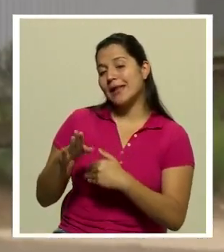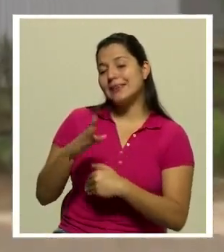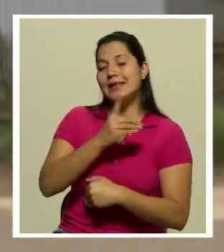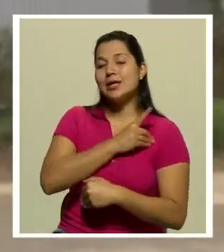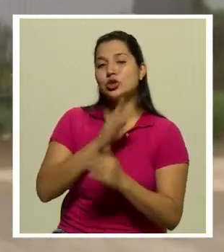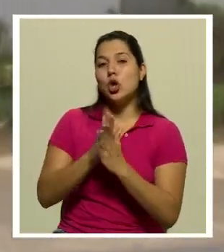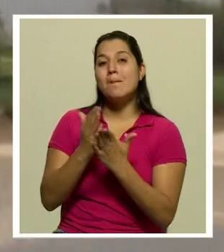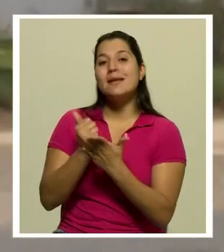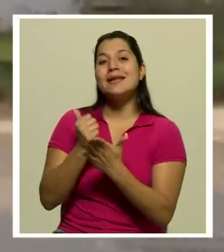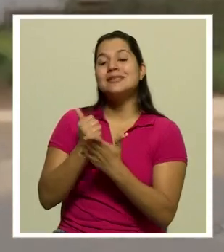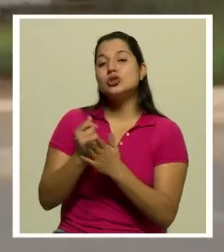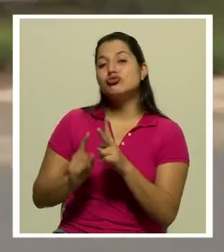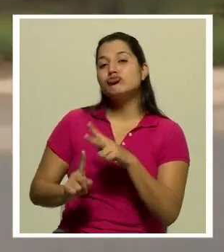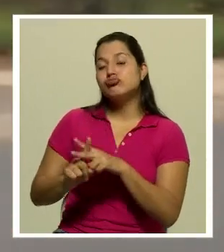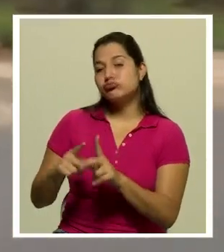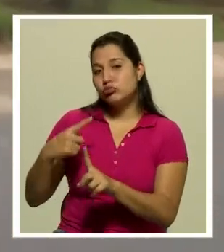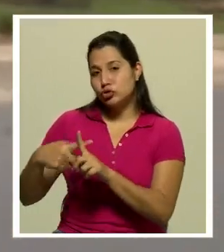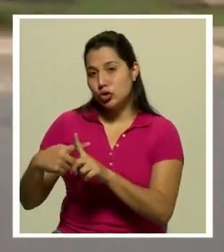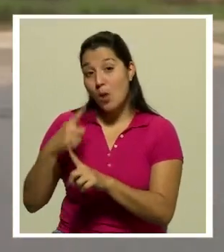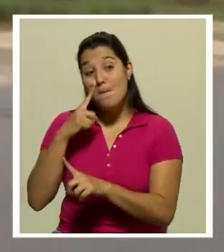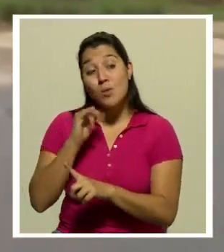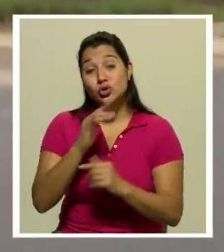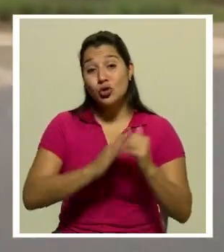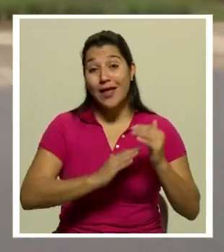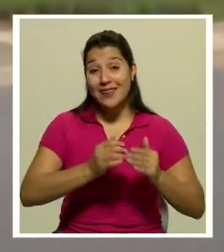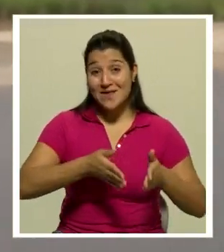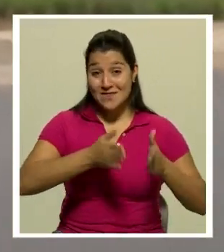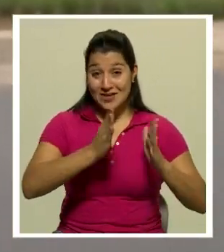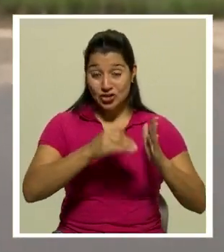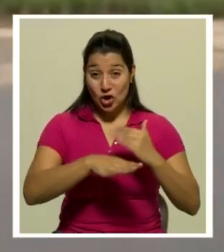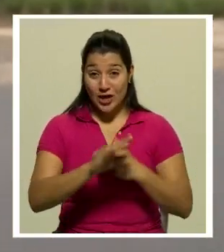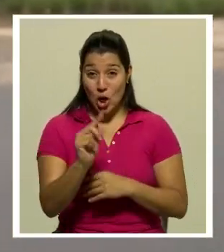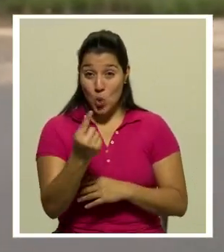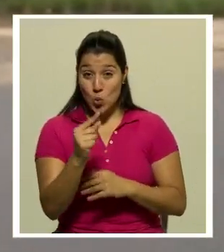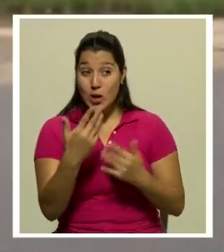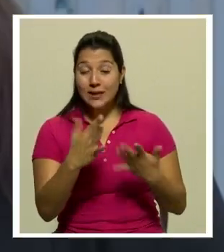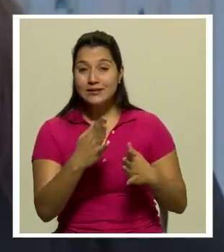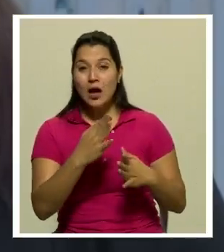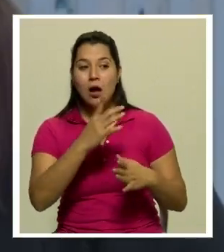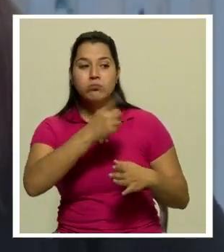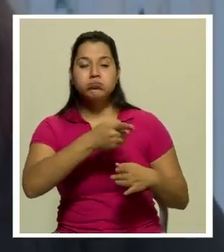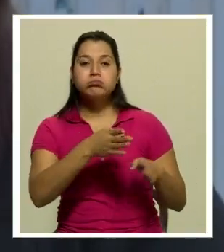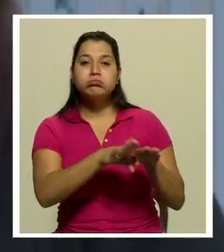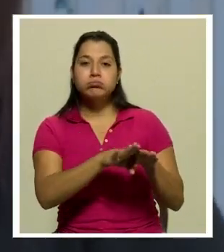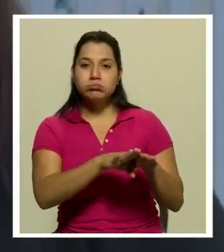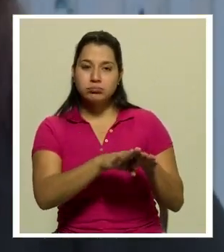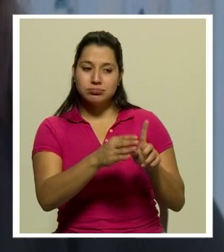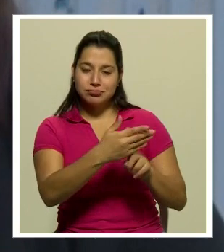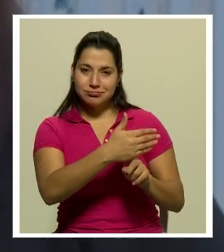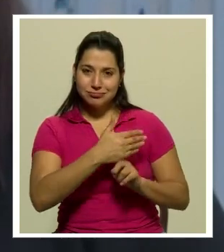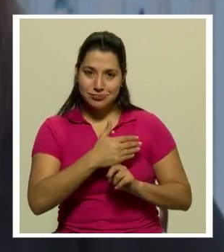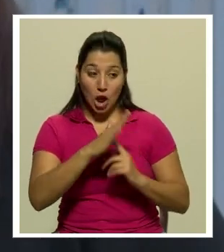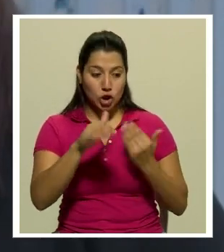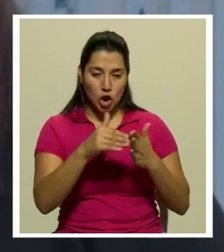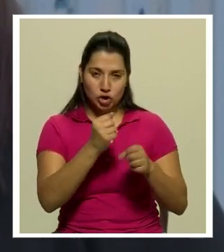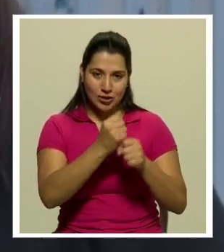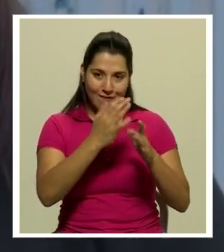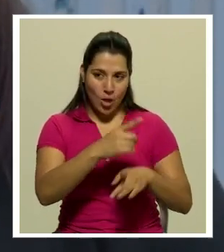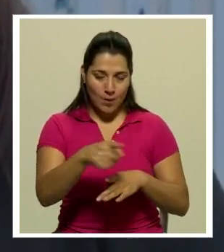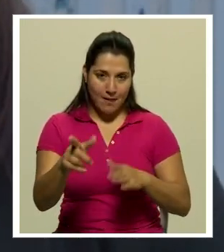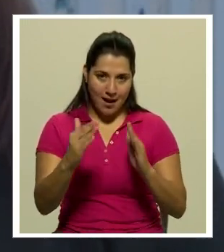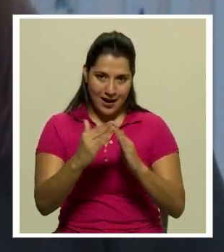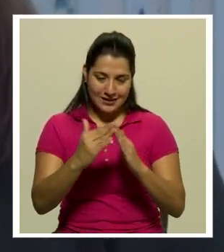el edificio de migración en La Uruca tiene orden sanitaria desde este martes. Como migración para detener aquí el